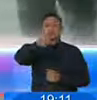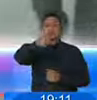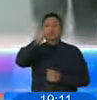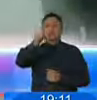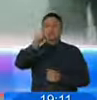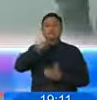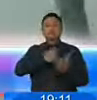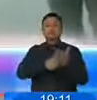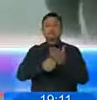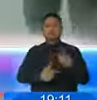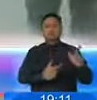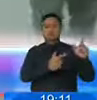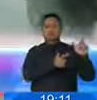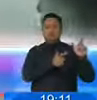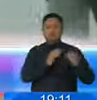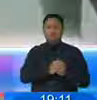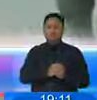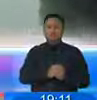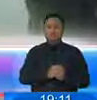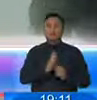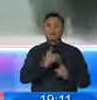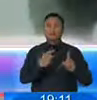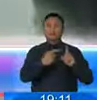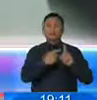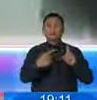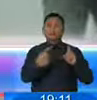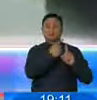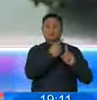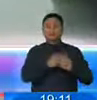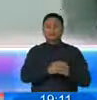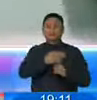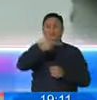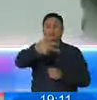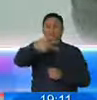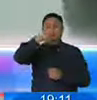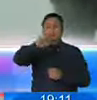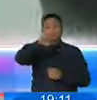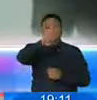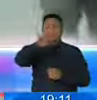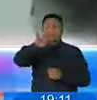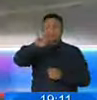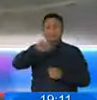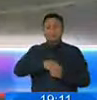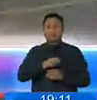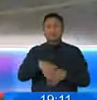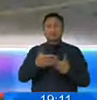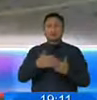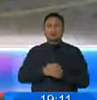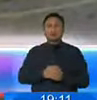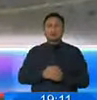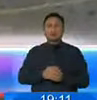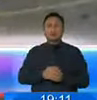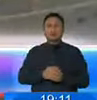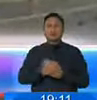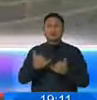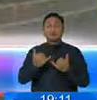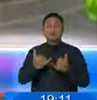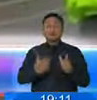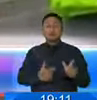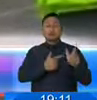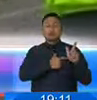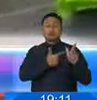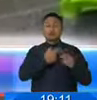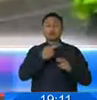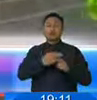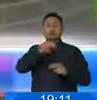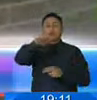de Colombia, Gustavo Angulo Arboleda, el nombre real de alias Cherry fue capturado en una operación en el marco de la campaña militar Atlas